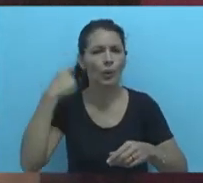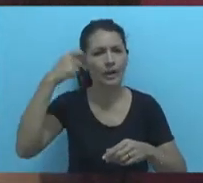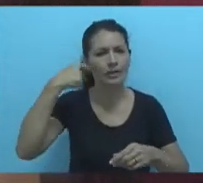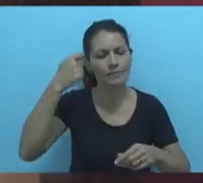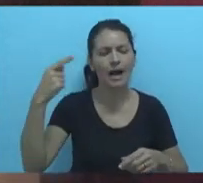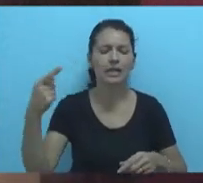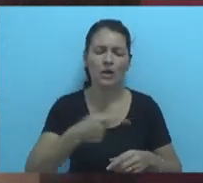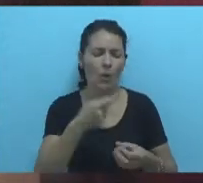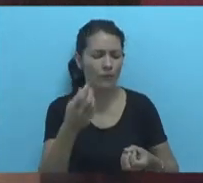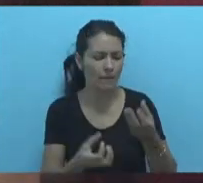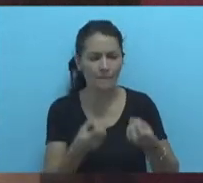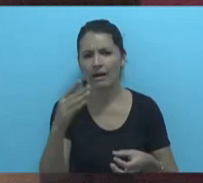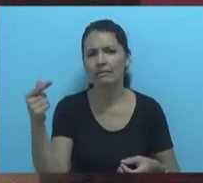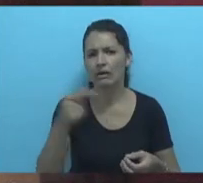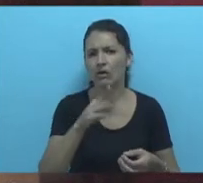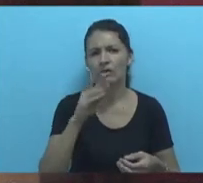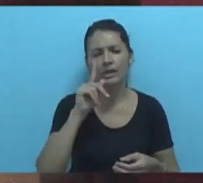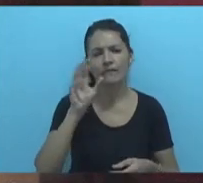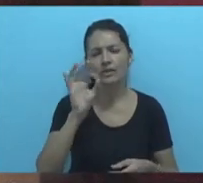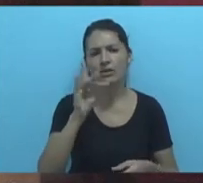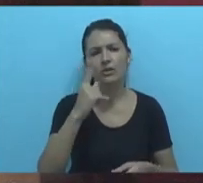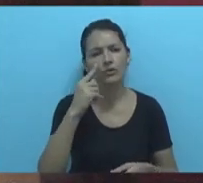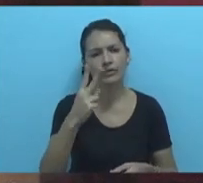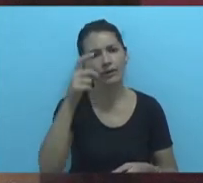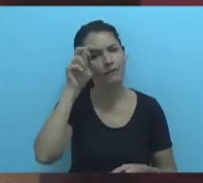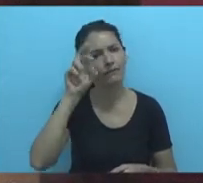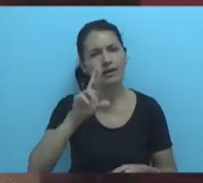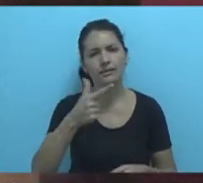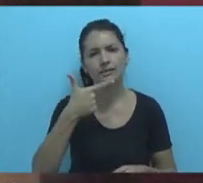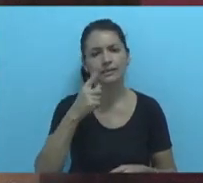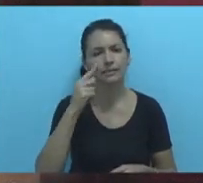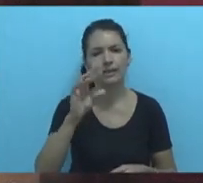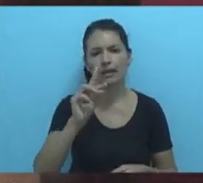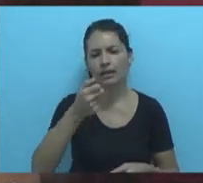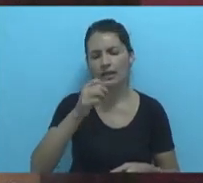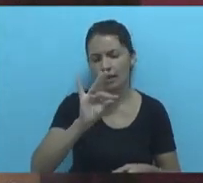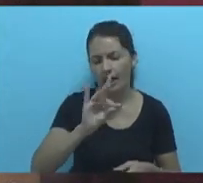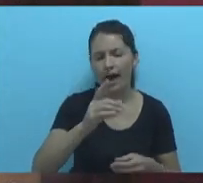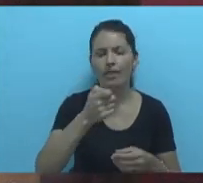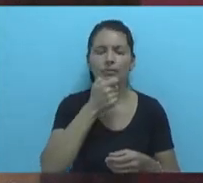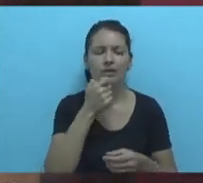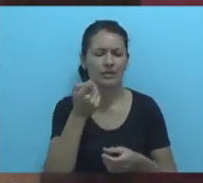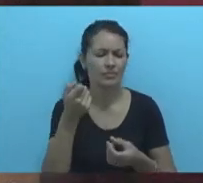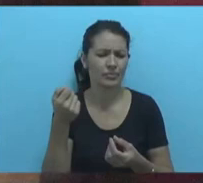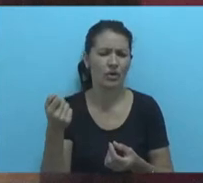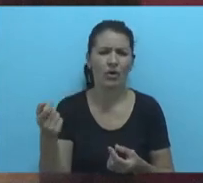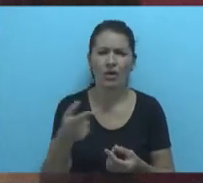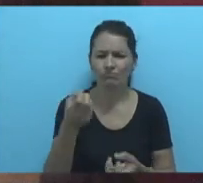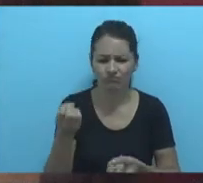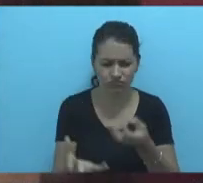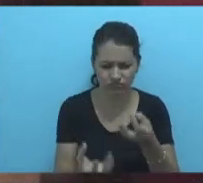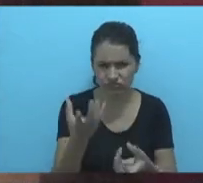de la biodiversidad, que sabemos que además con las quemas y los